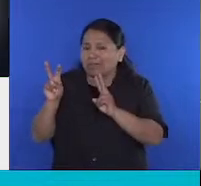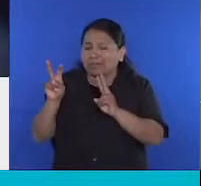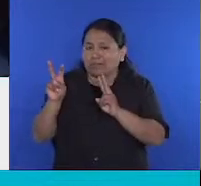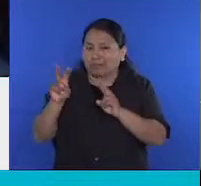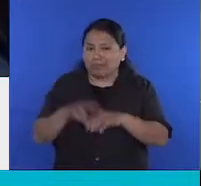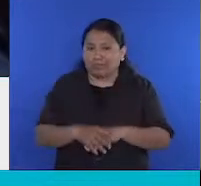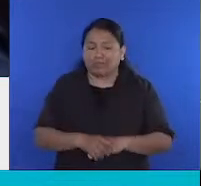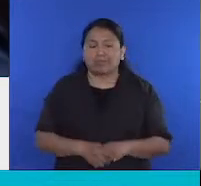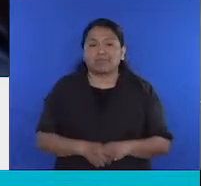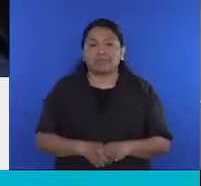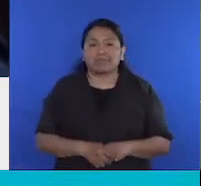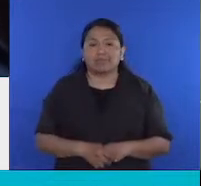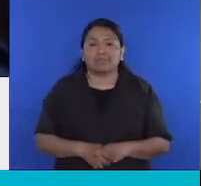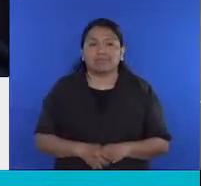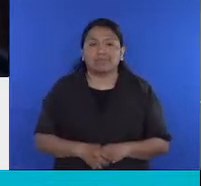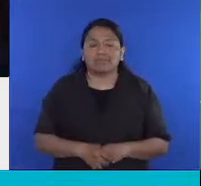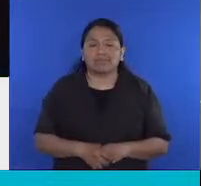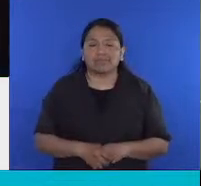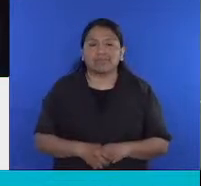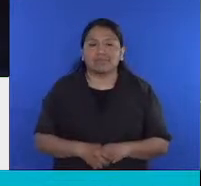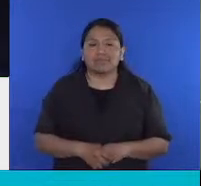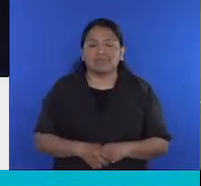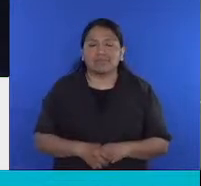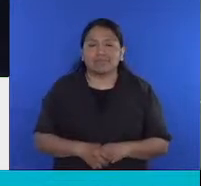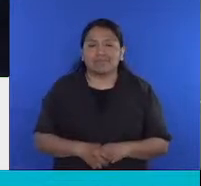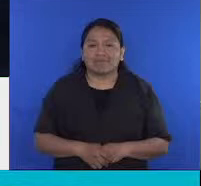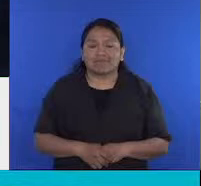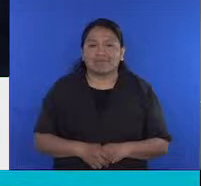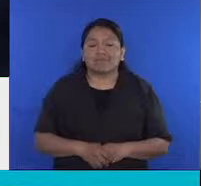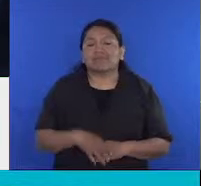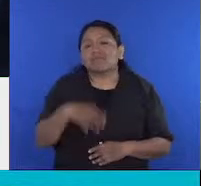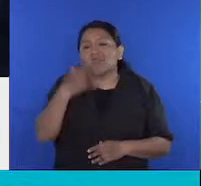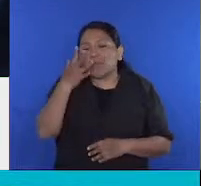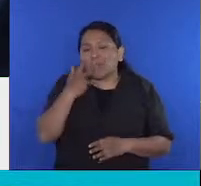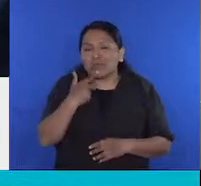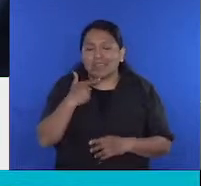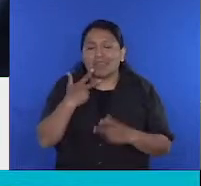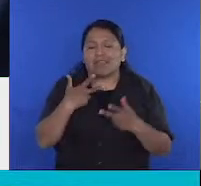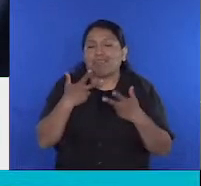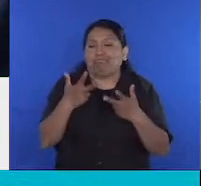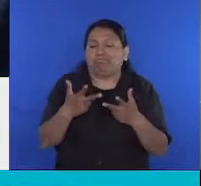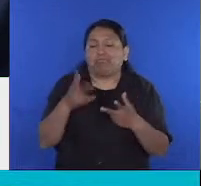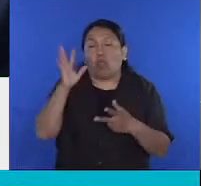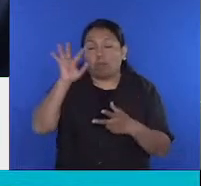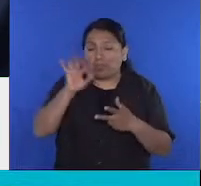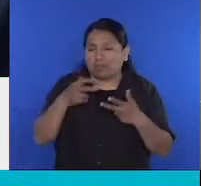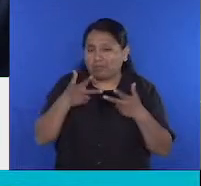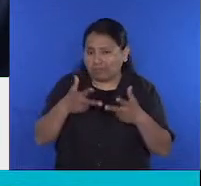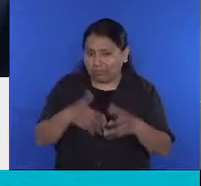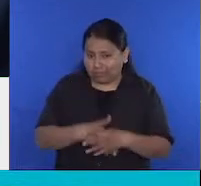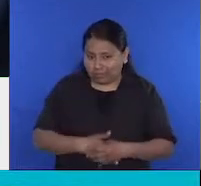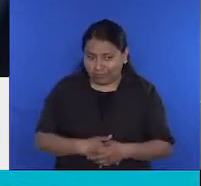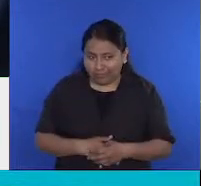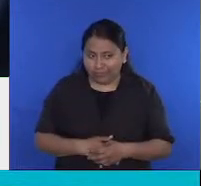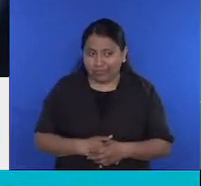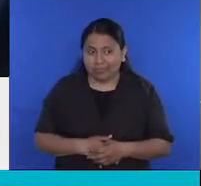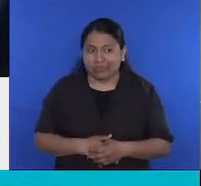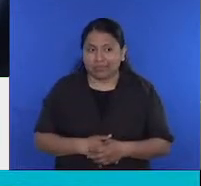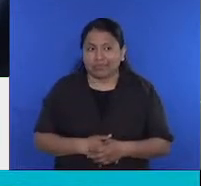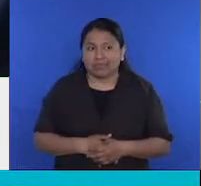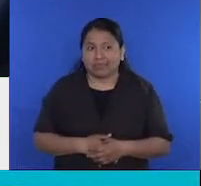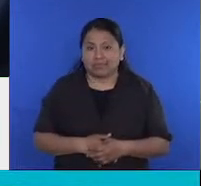que nos gustaría dejar expresada nuestra opinión, respecto a la cual nos gustaría hacer